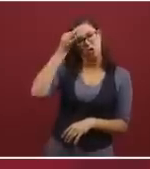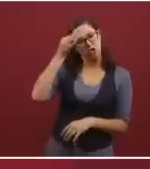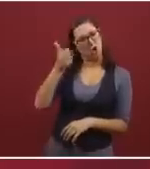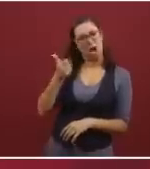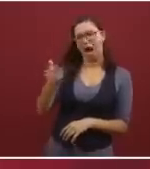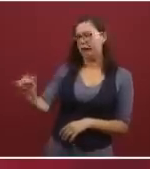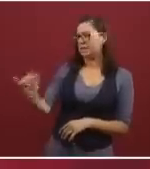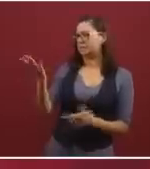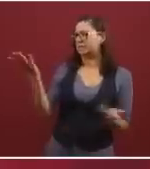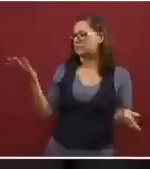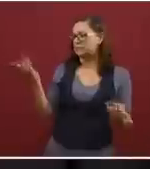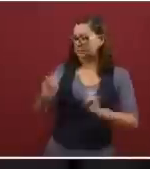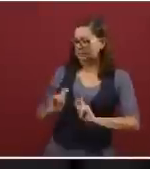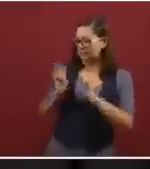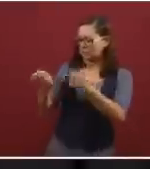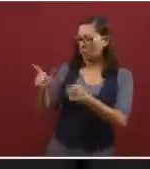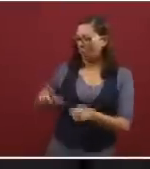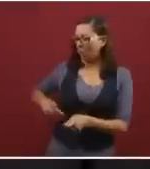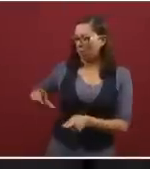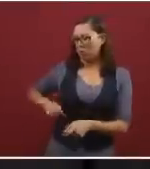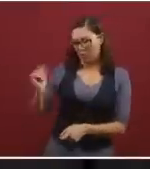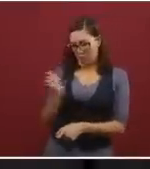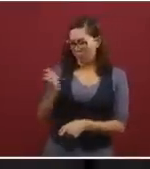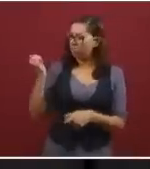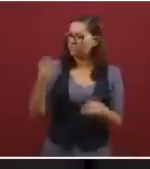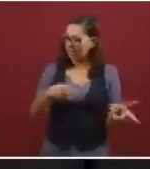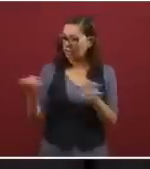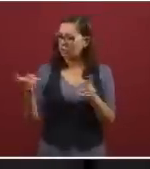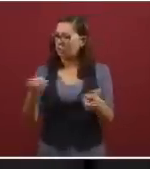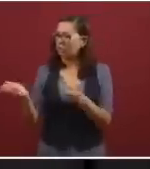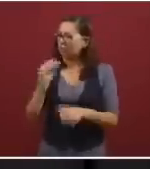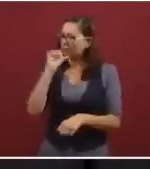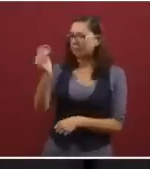y no se aprovechaba y no robaba.